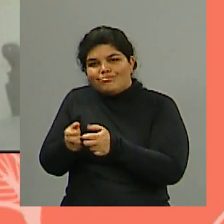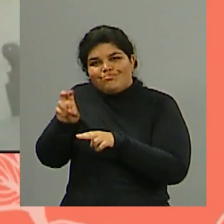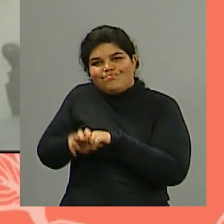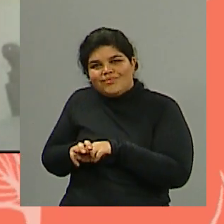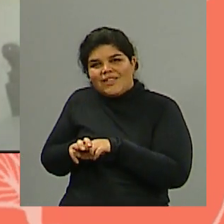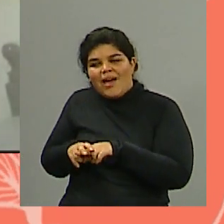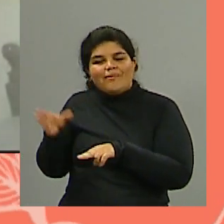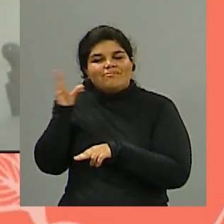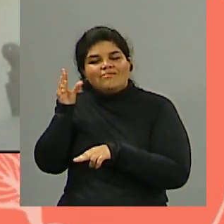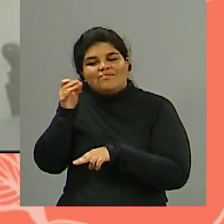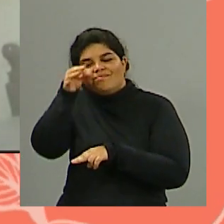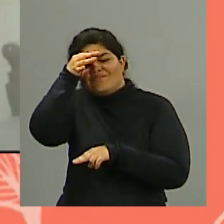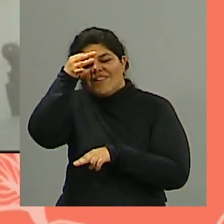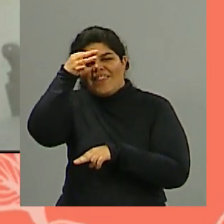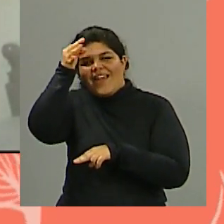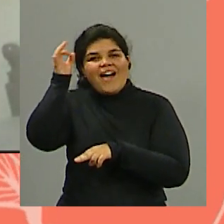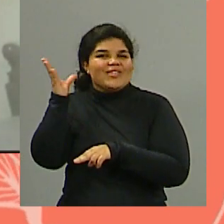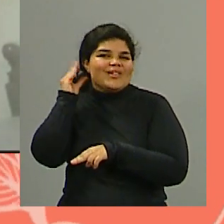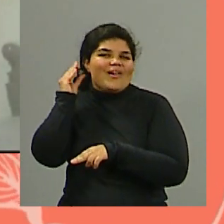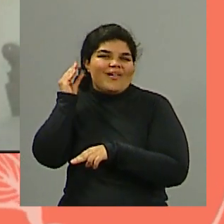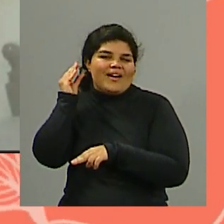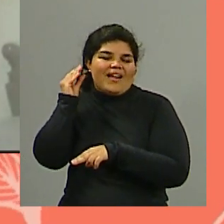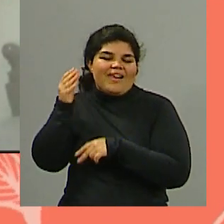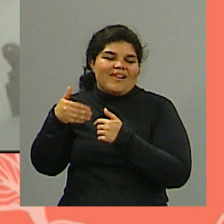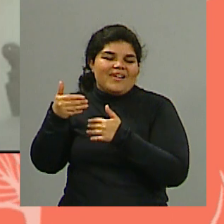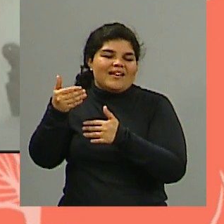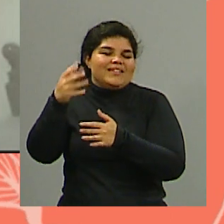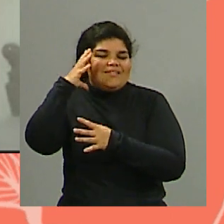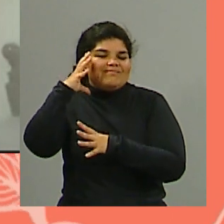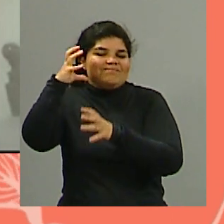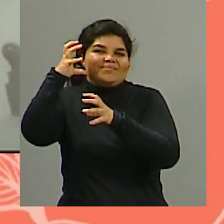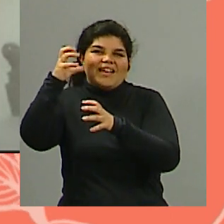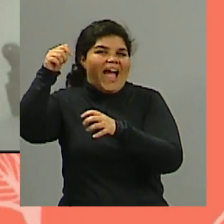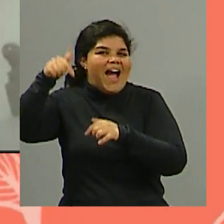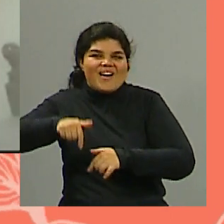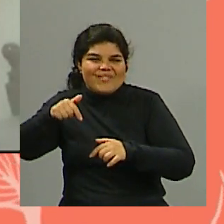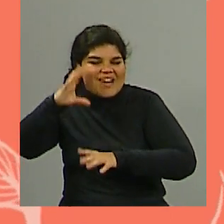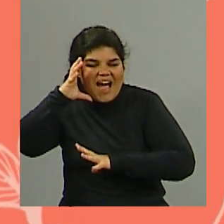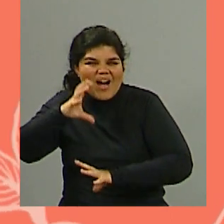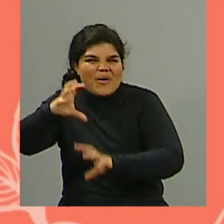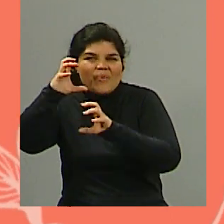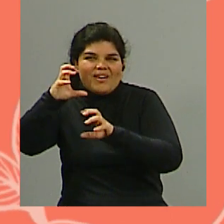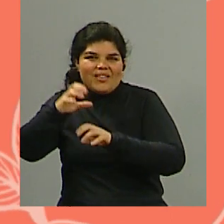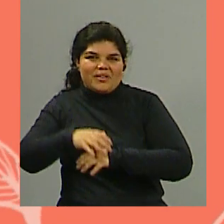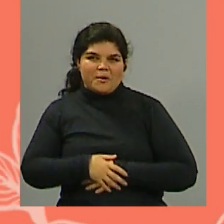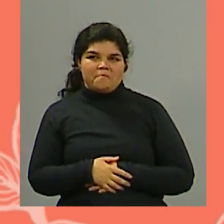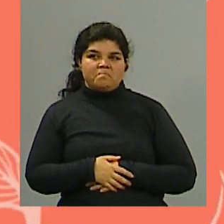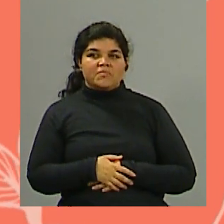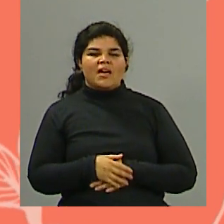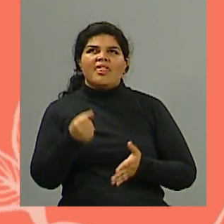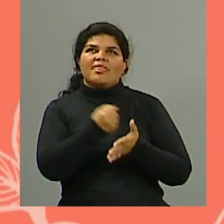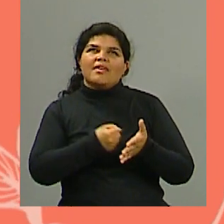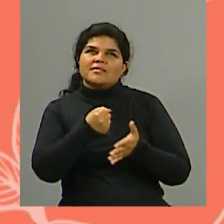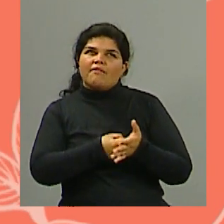algo siempre, dejaban para que uno se acuerde ahora, en este tiempo. Los desafíos para la radio, yo